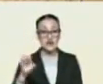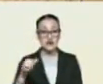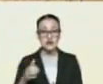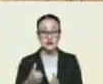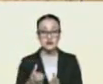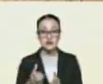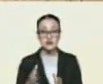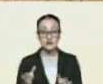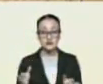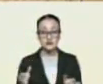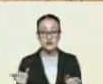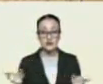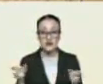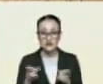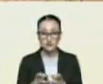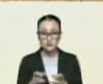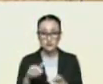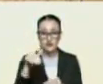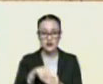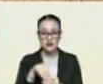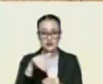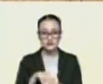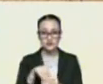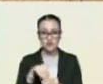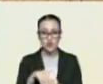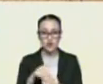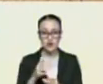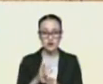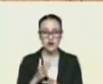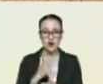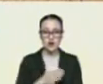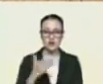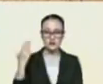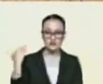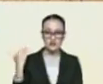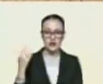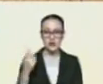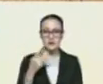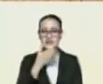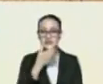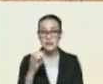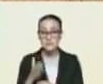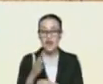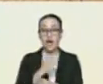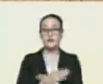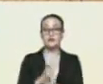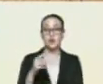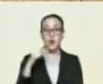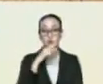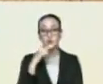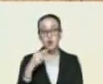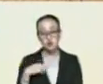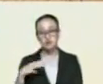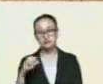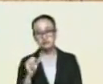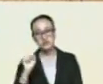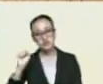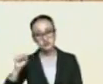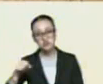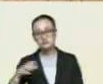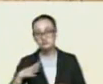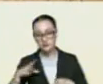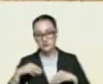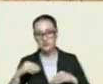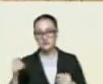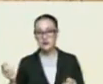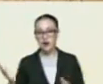la reprogramación de las elecciones que estaban pautadas para el mes de diciembre, y nosotros, acatando esta